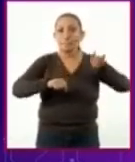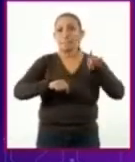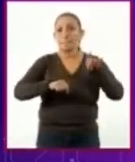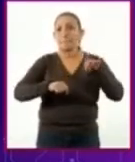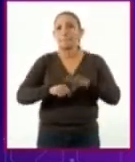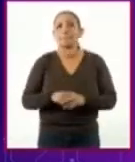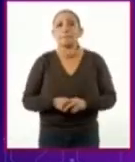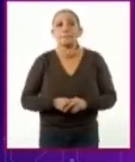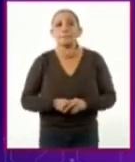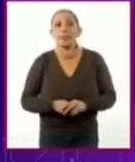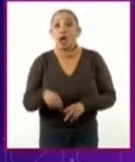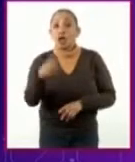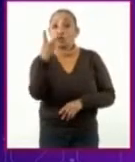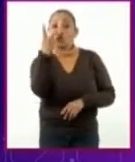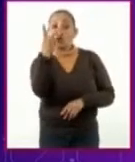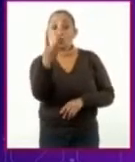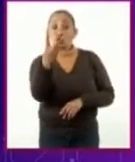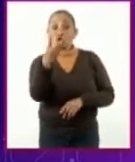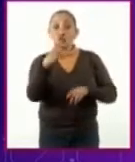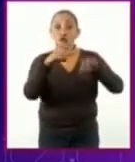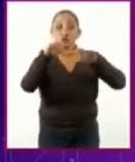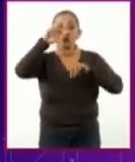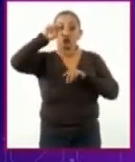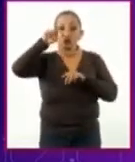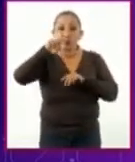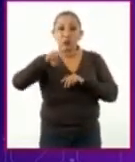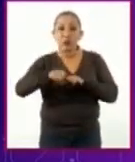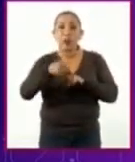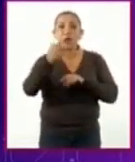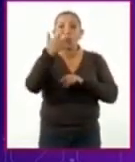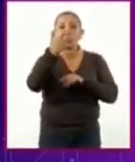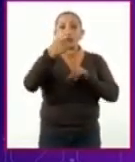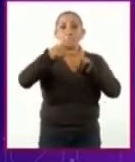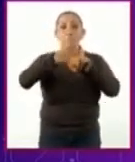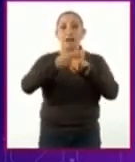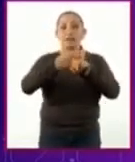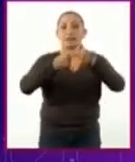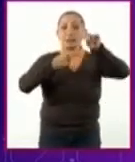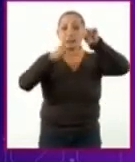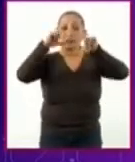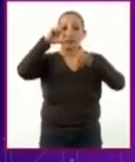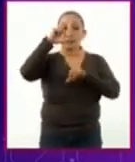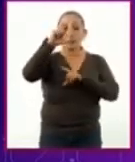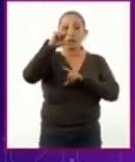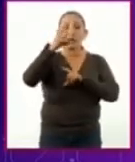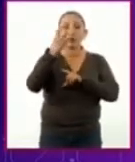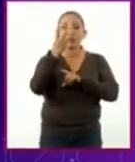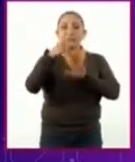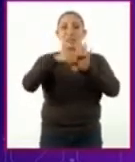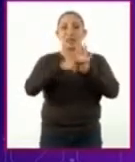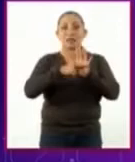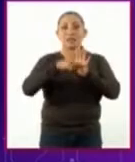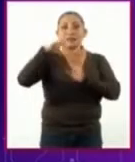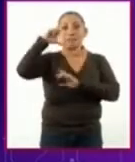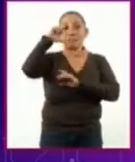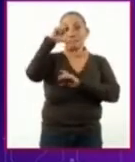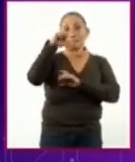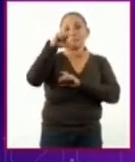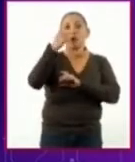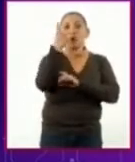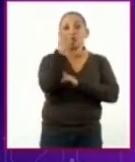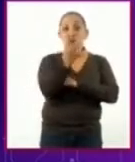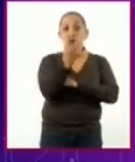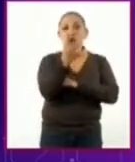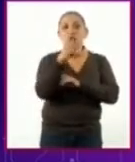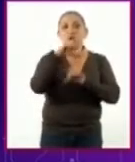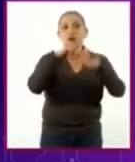llave. 2, se abre llave, 8 más, se abre corchete, 3 menos, se abre paréntesis, 1, se